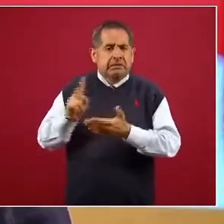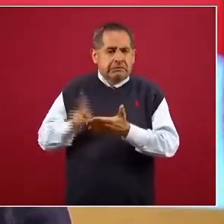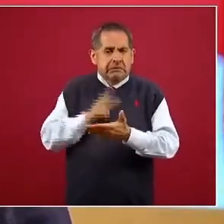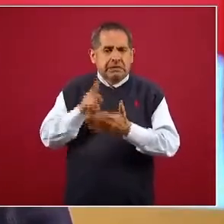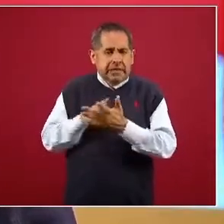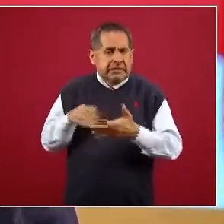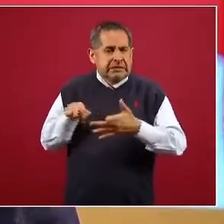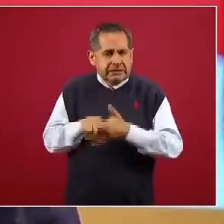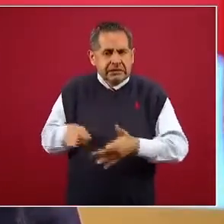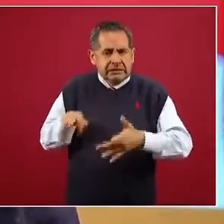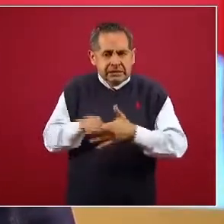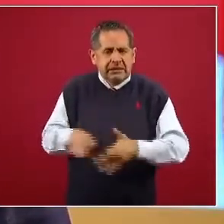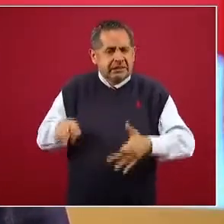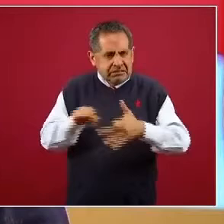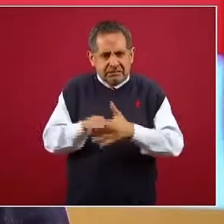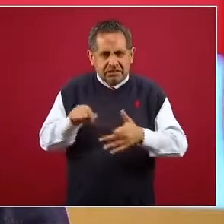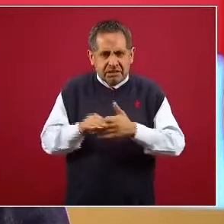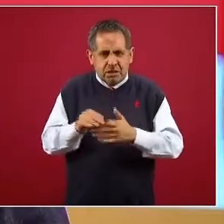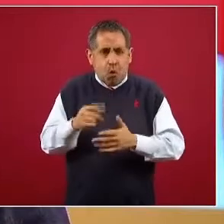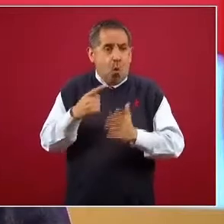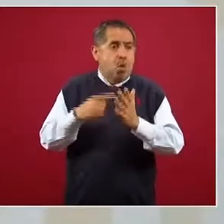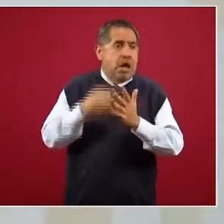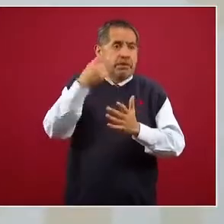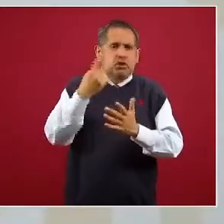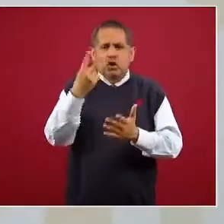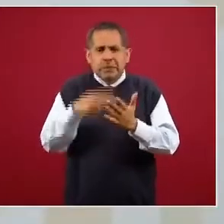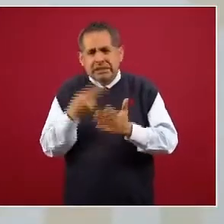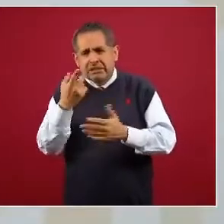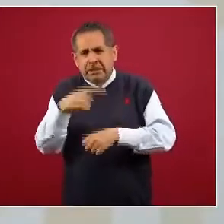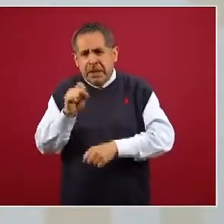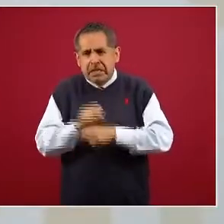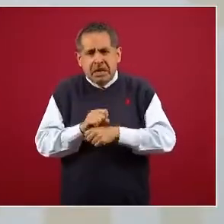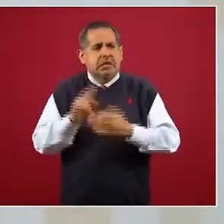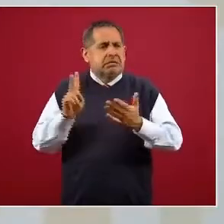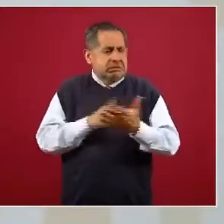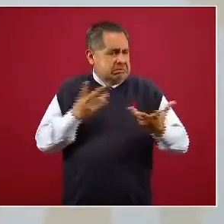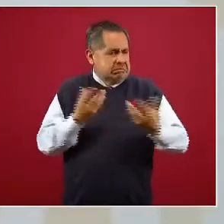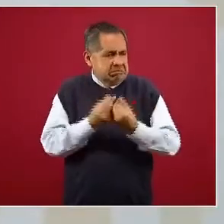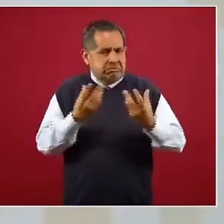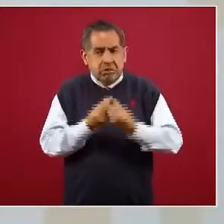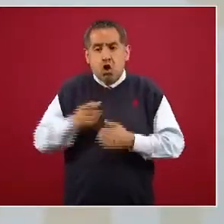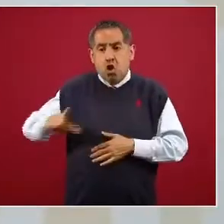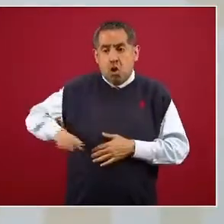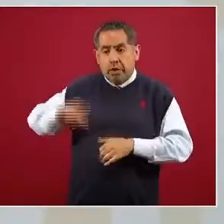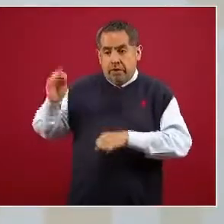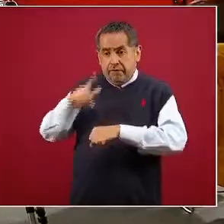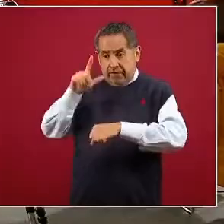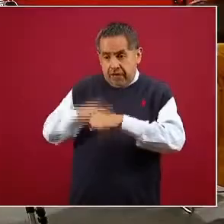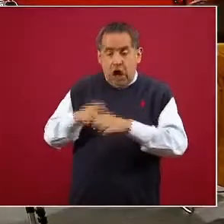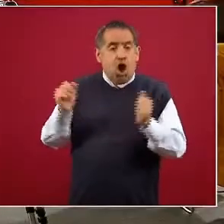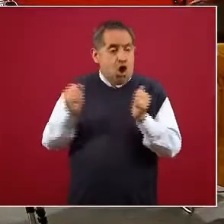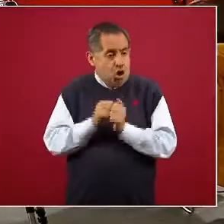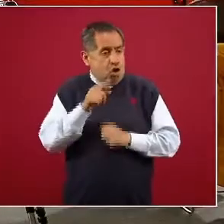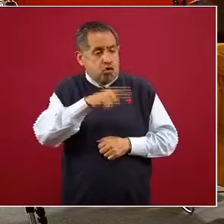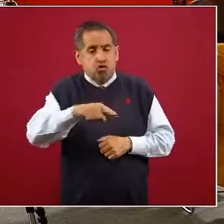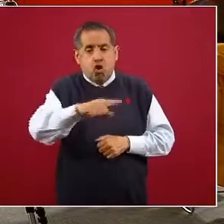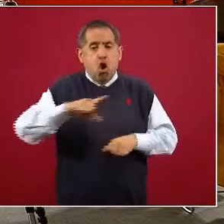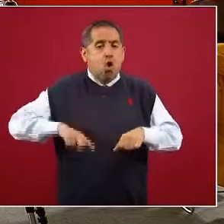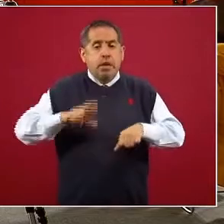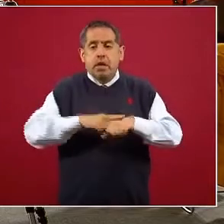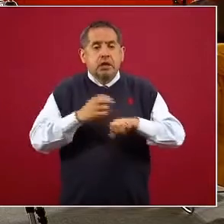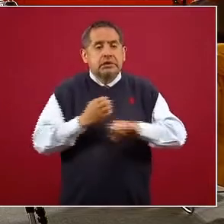semana tras semana, a veces más de una vez por semana, el gobierno federal con los